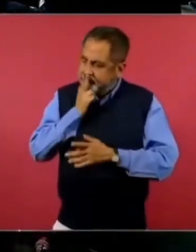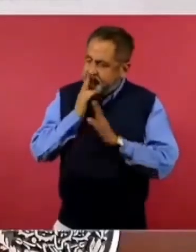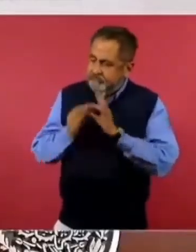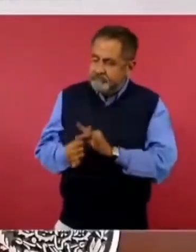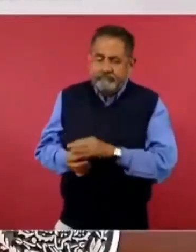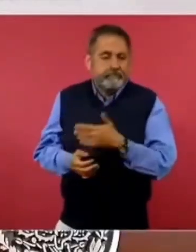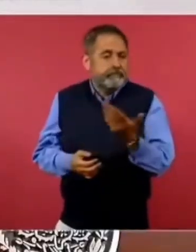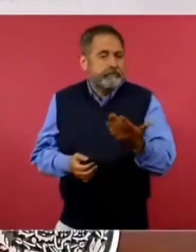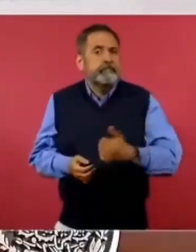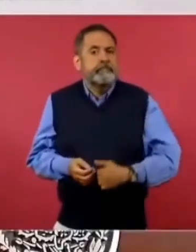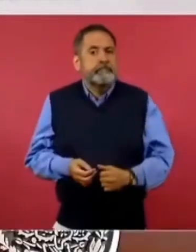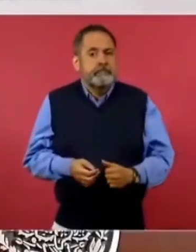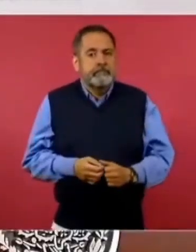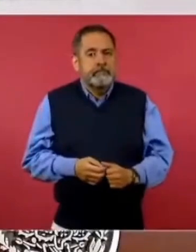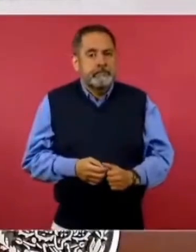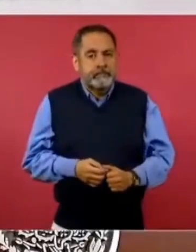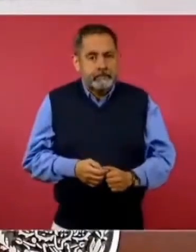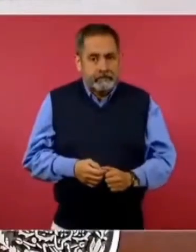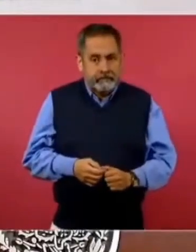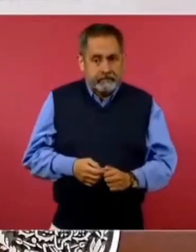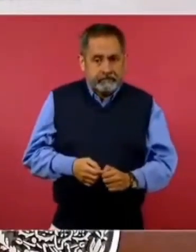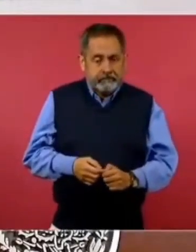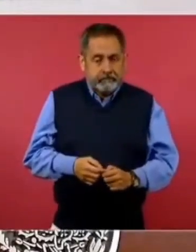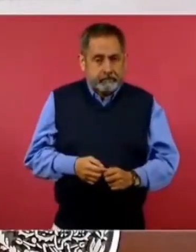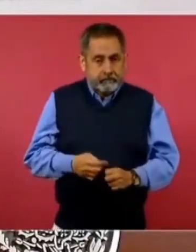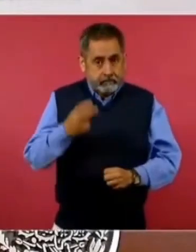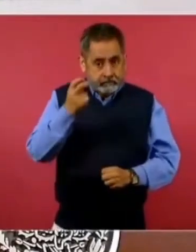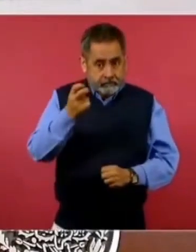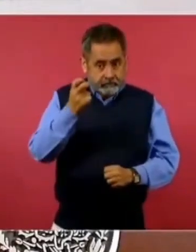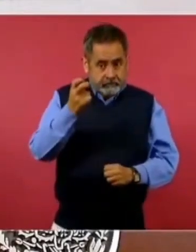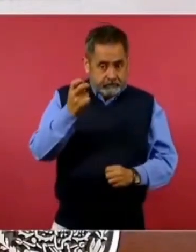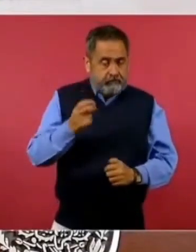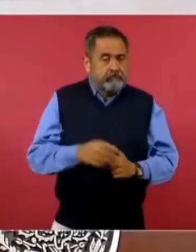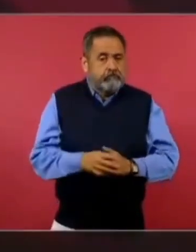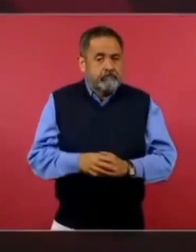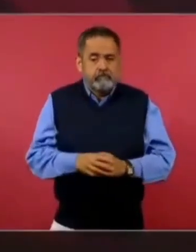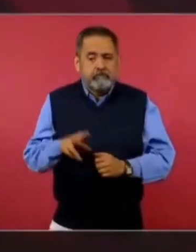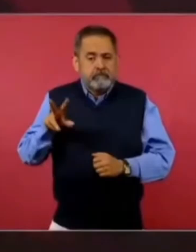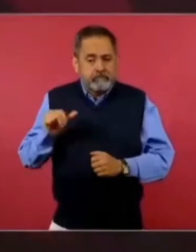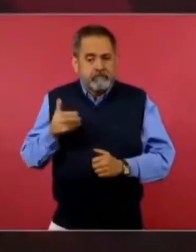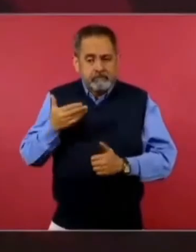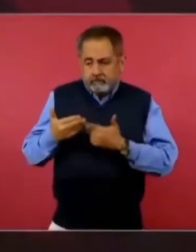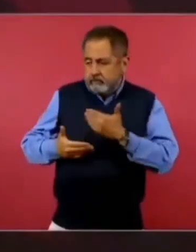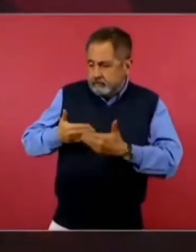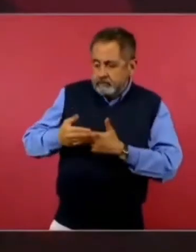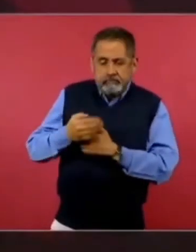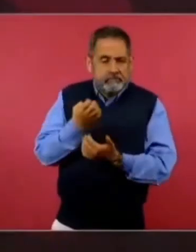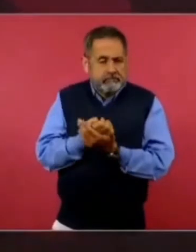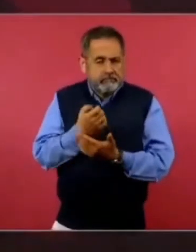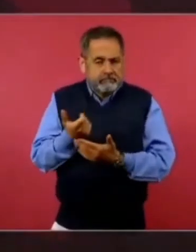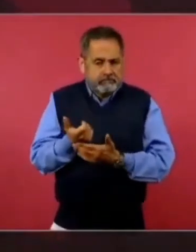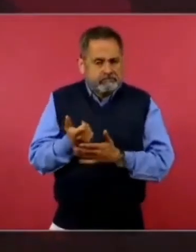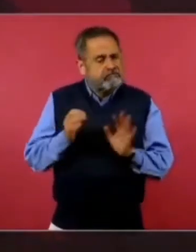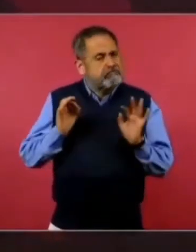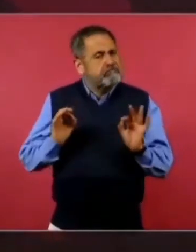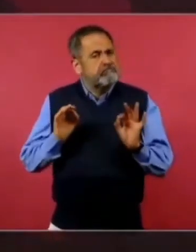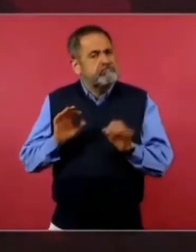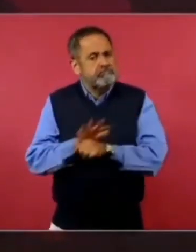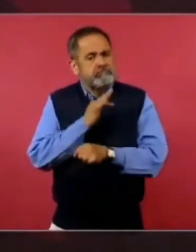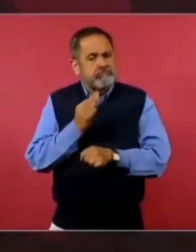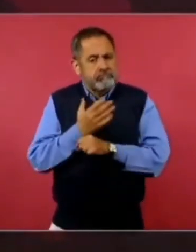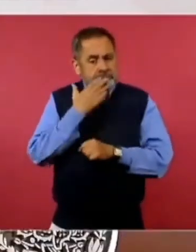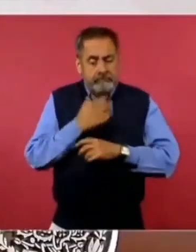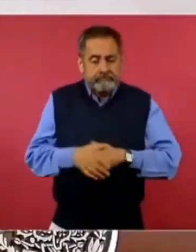por eso es que van bien las cosas en economía, no le hemos